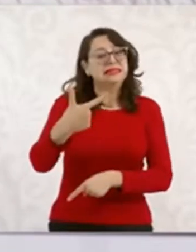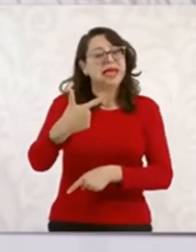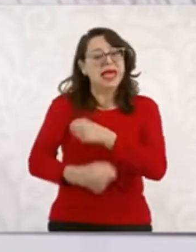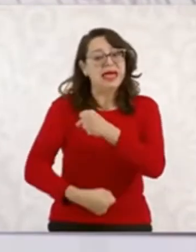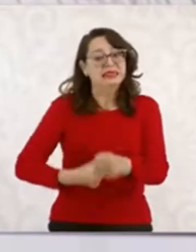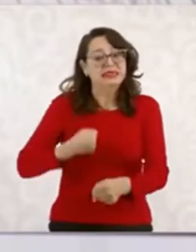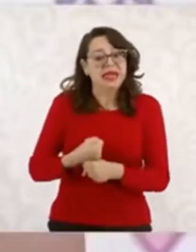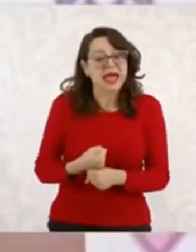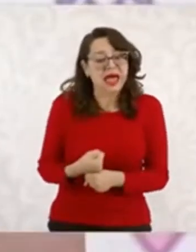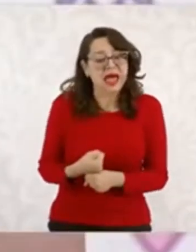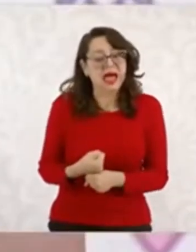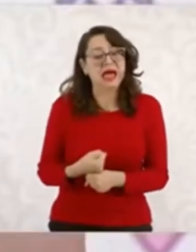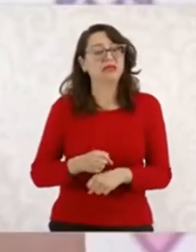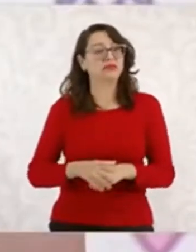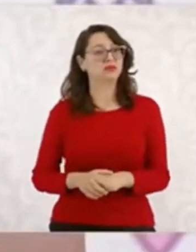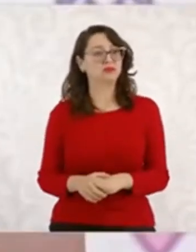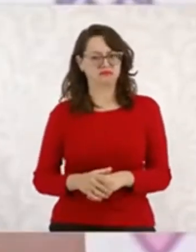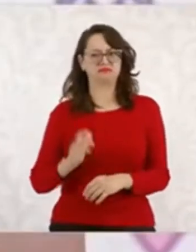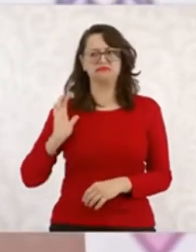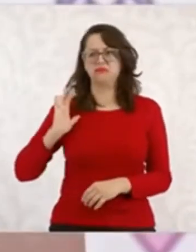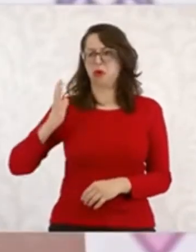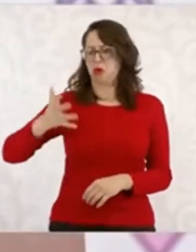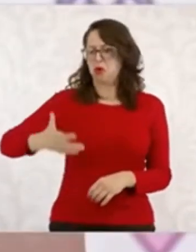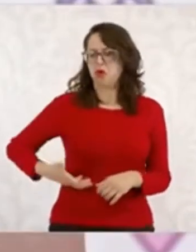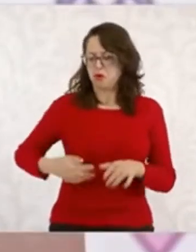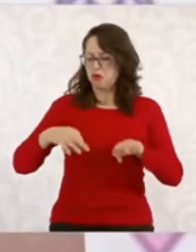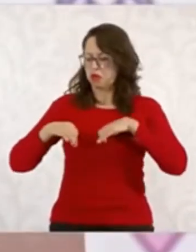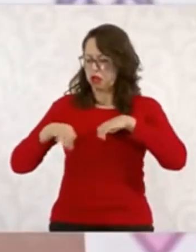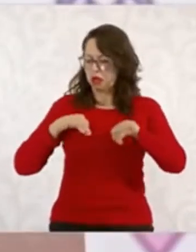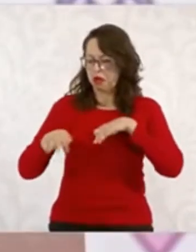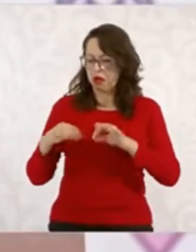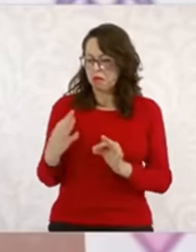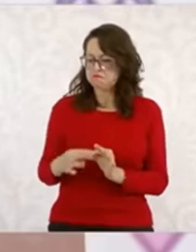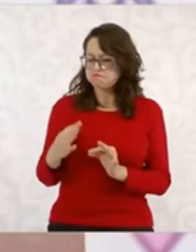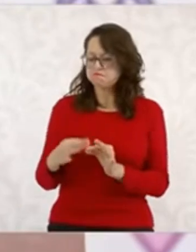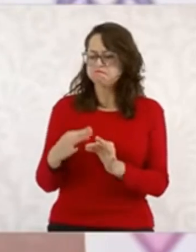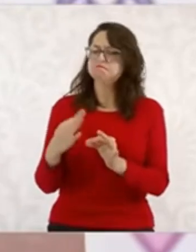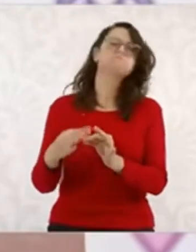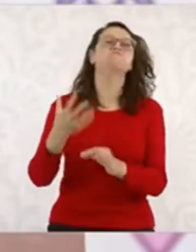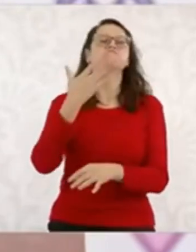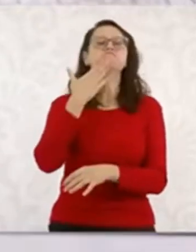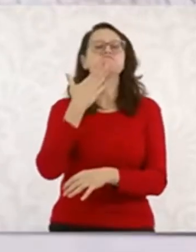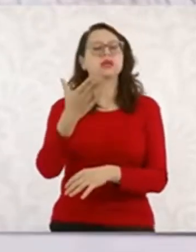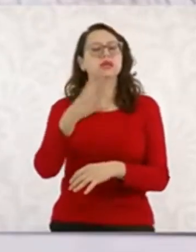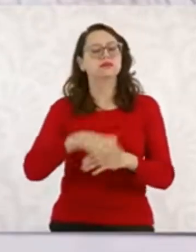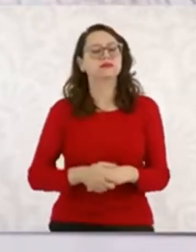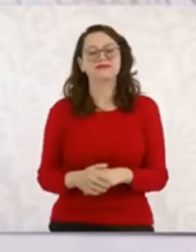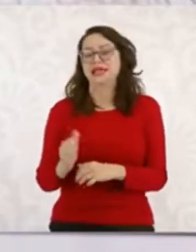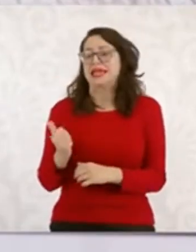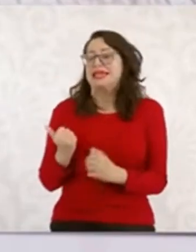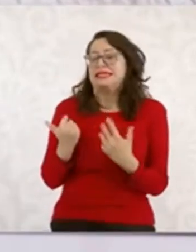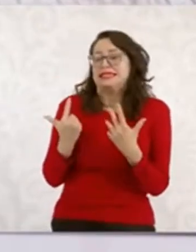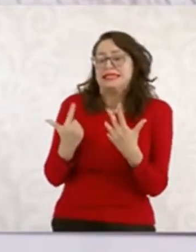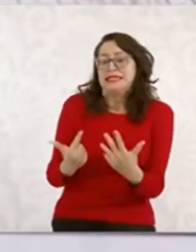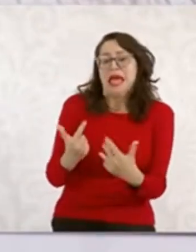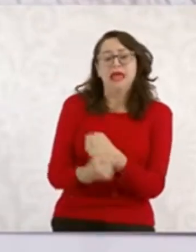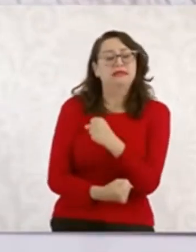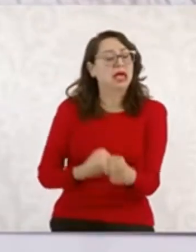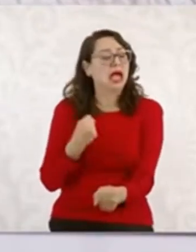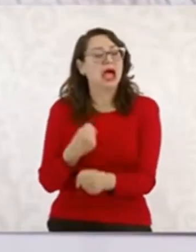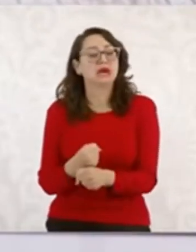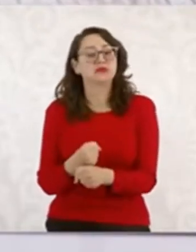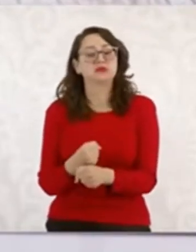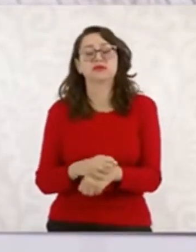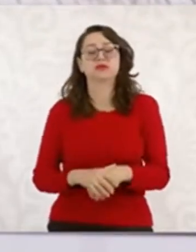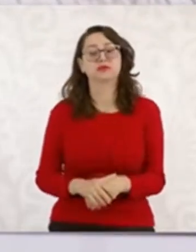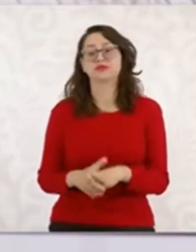Repito, 13.5 millones de mexicanos salieron de la pobreza. El mayor aumento de la clase media. ¿Cómo